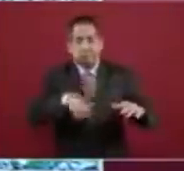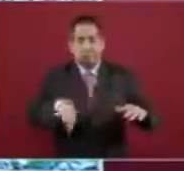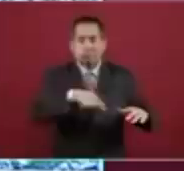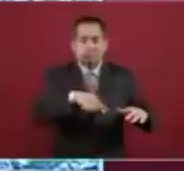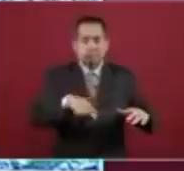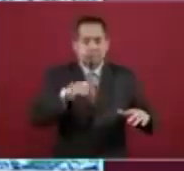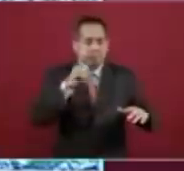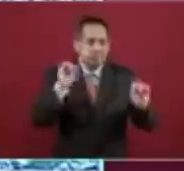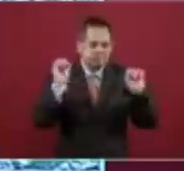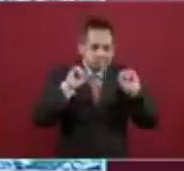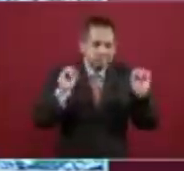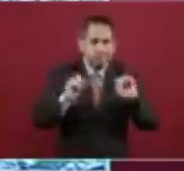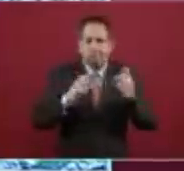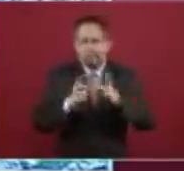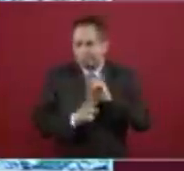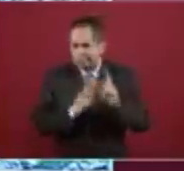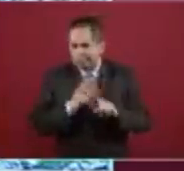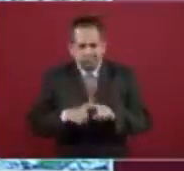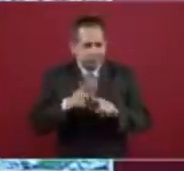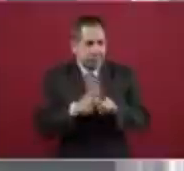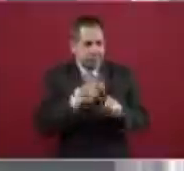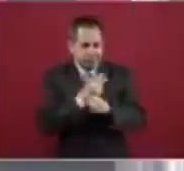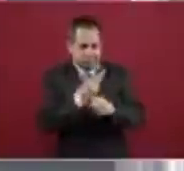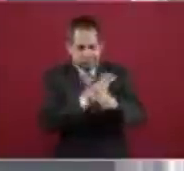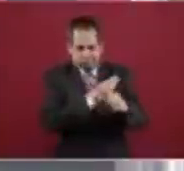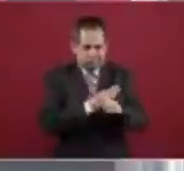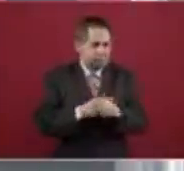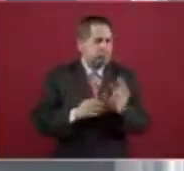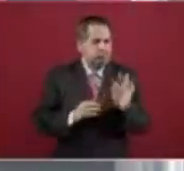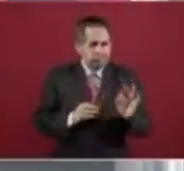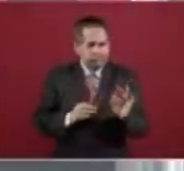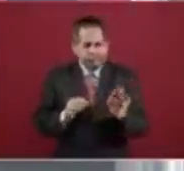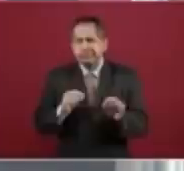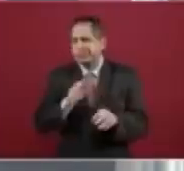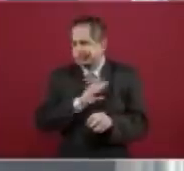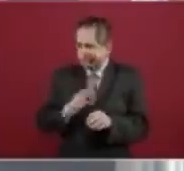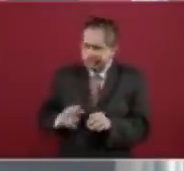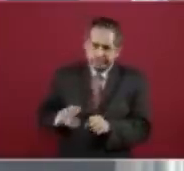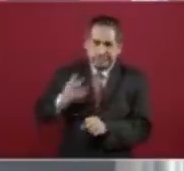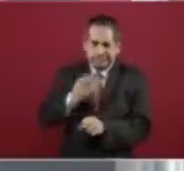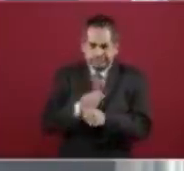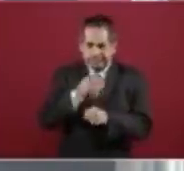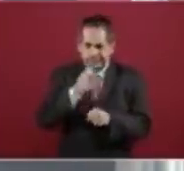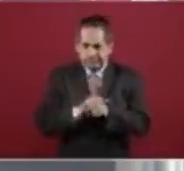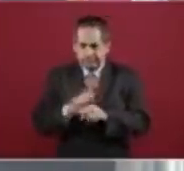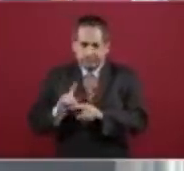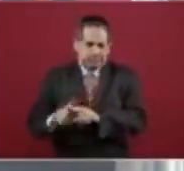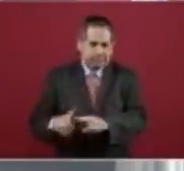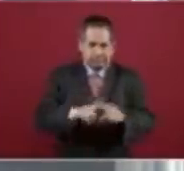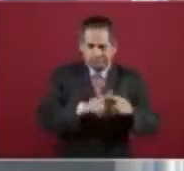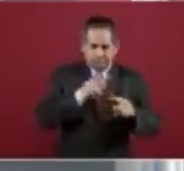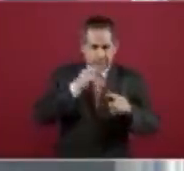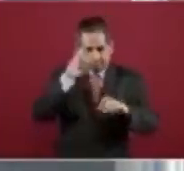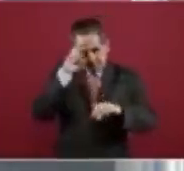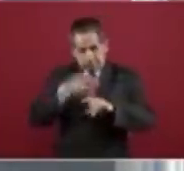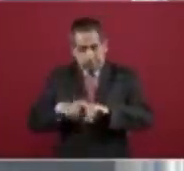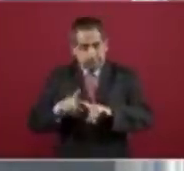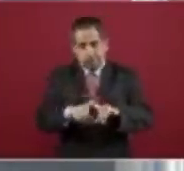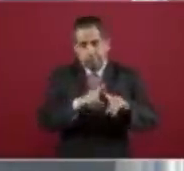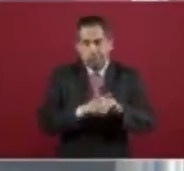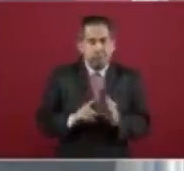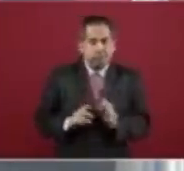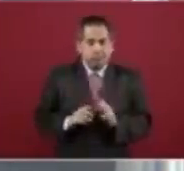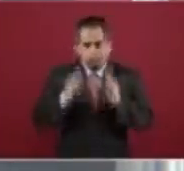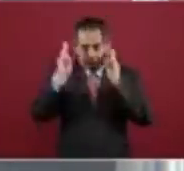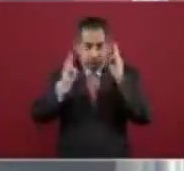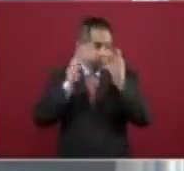para correr y deporte, pero todavía podemos hacer más, podemos tener un museo de la diversidad tal vez. No hay que pensar mucho de muchos